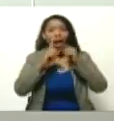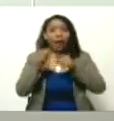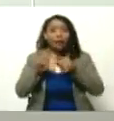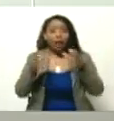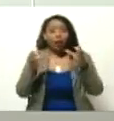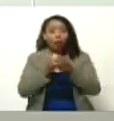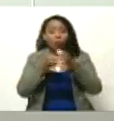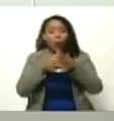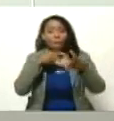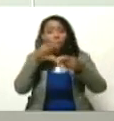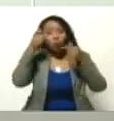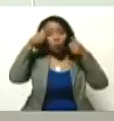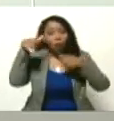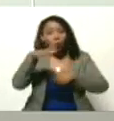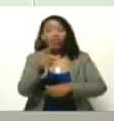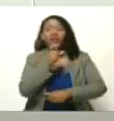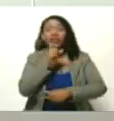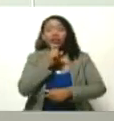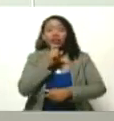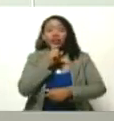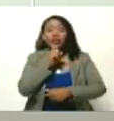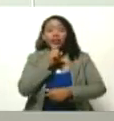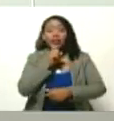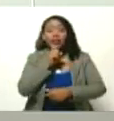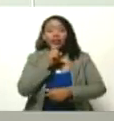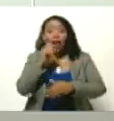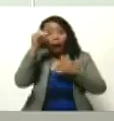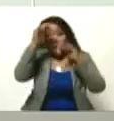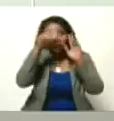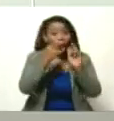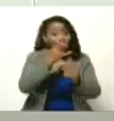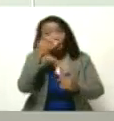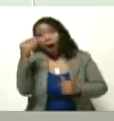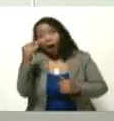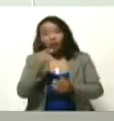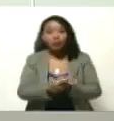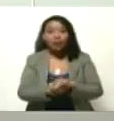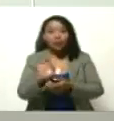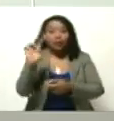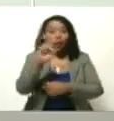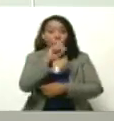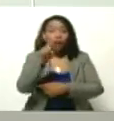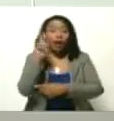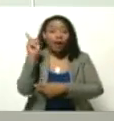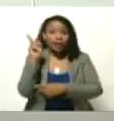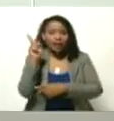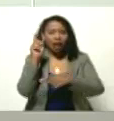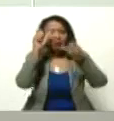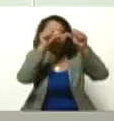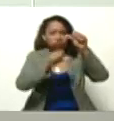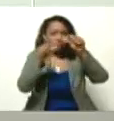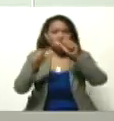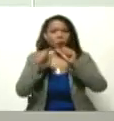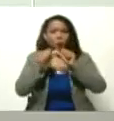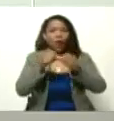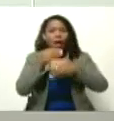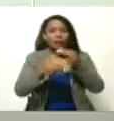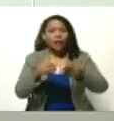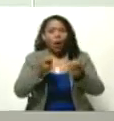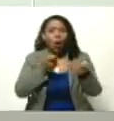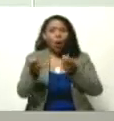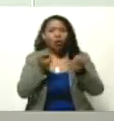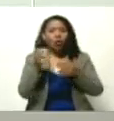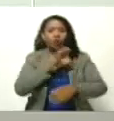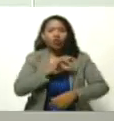de la población que es tan difícil de cautivar? Mi segunda pregunta, ¿cree que esa revisión constante que se hace como Contraloría